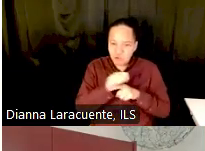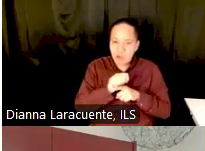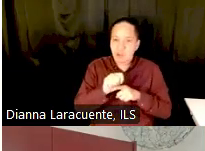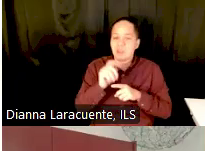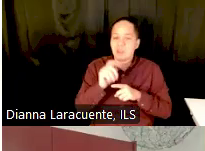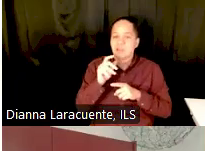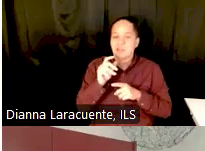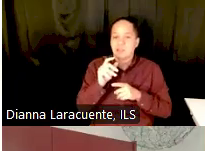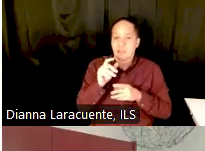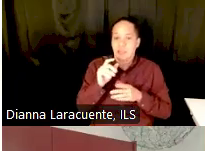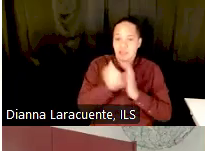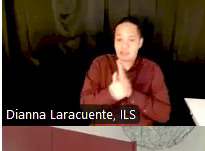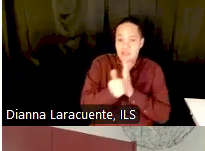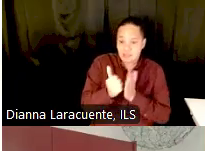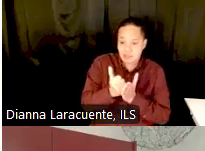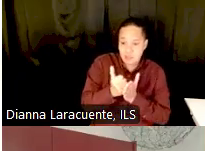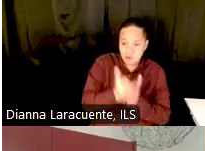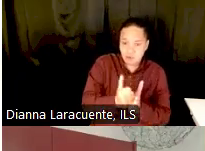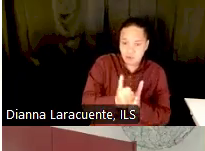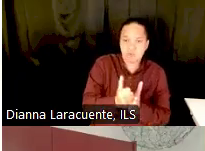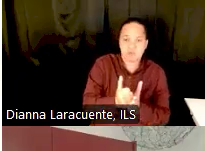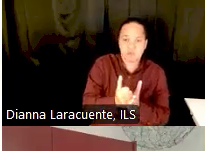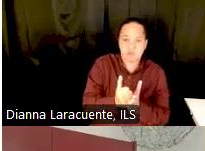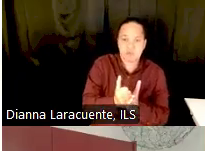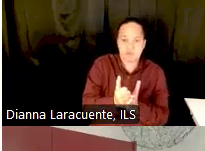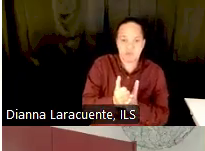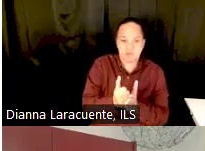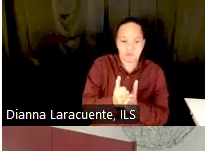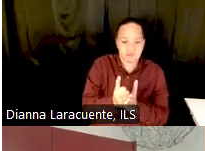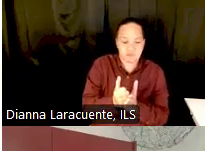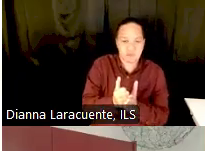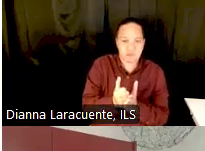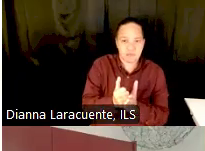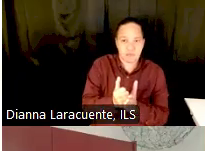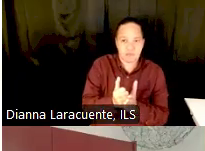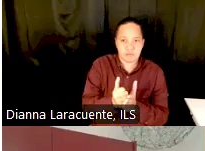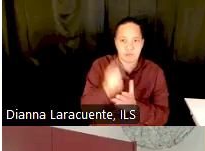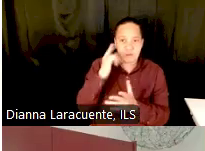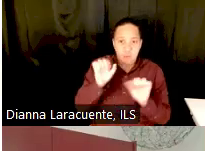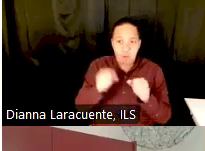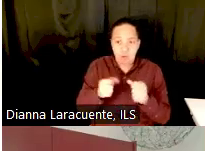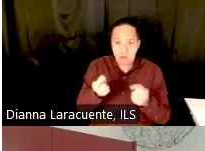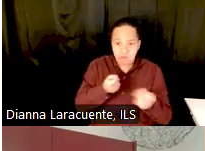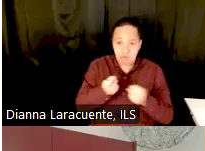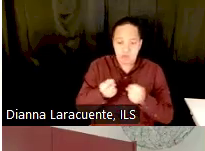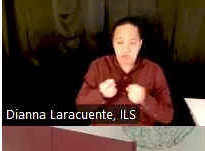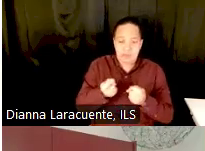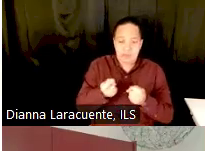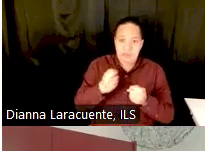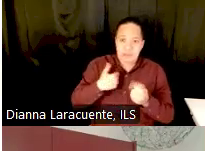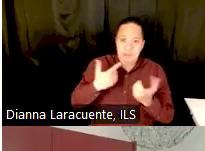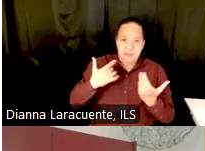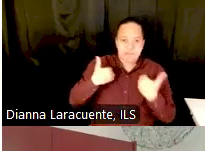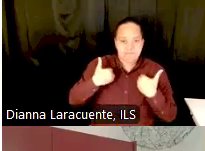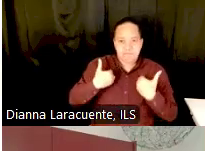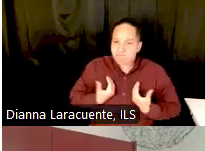de ayuda que podemos tener al personal y las destrezas que podemos desarrollar para poder manejar el burnout que pudiera